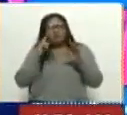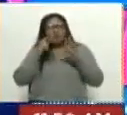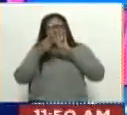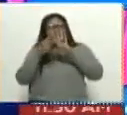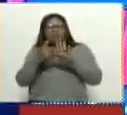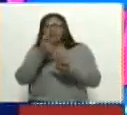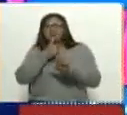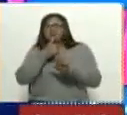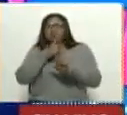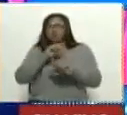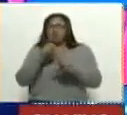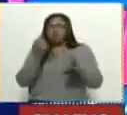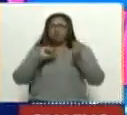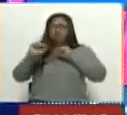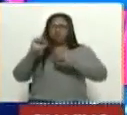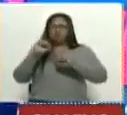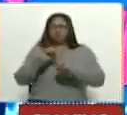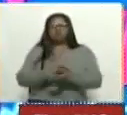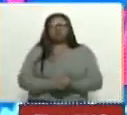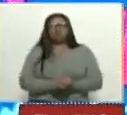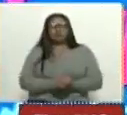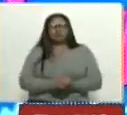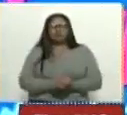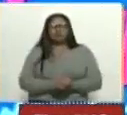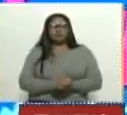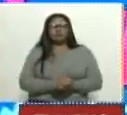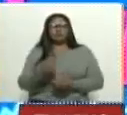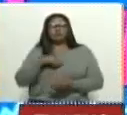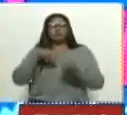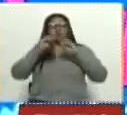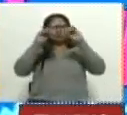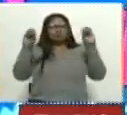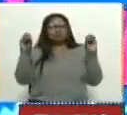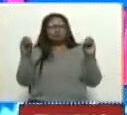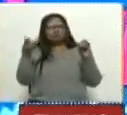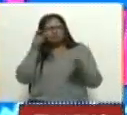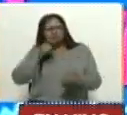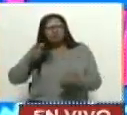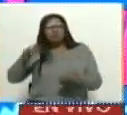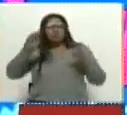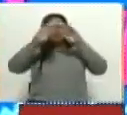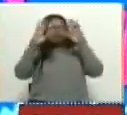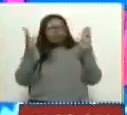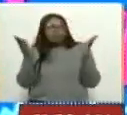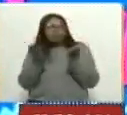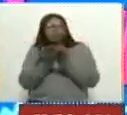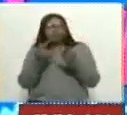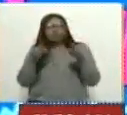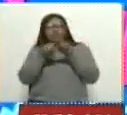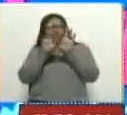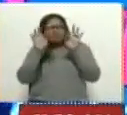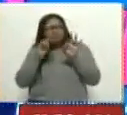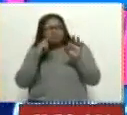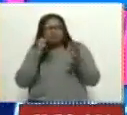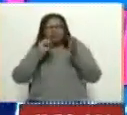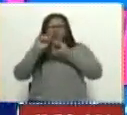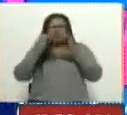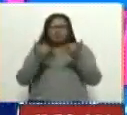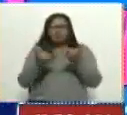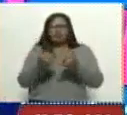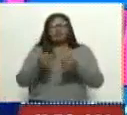es de ofensiva y por eso convocamos a los pueblos del mundo a pasar a la ofensiva